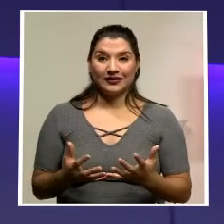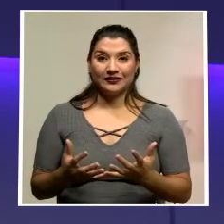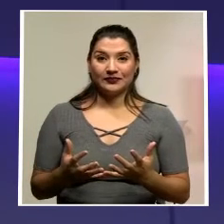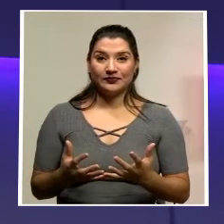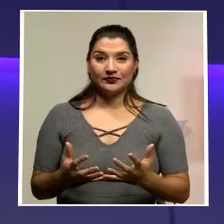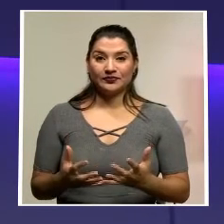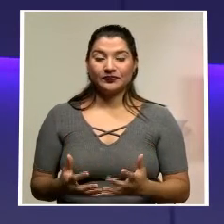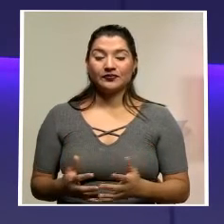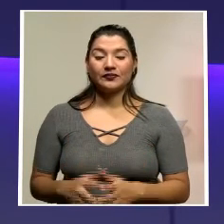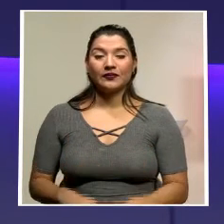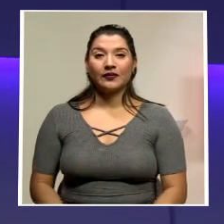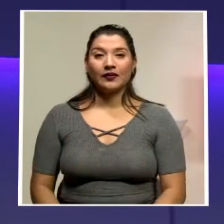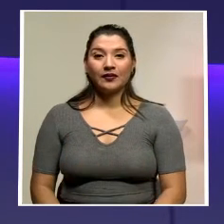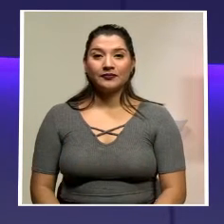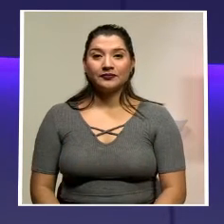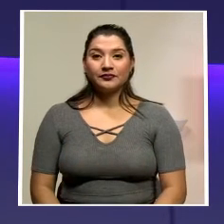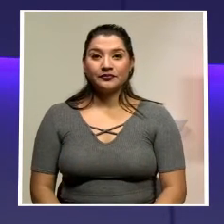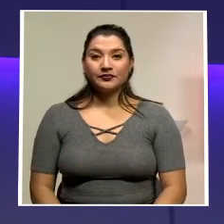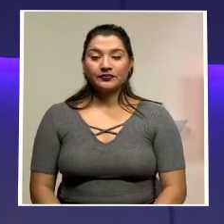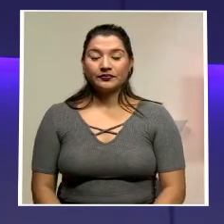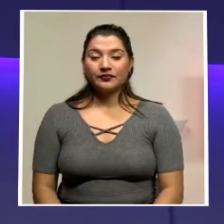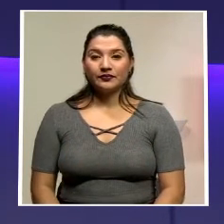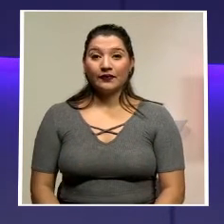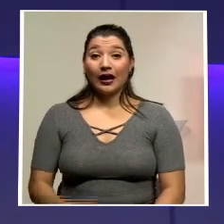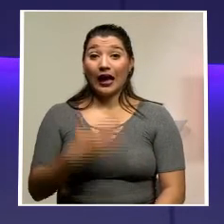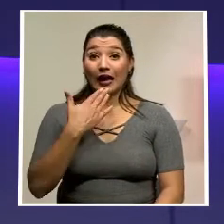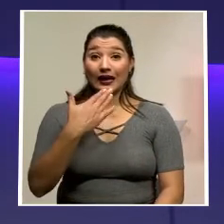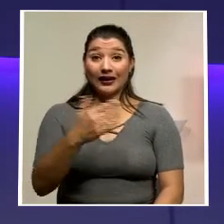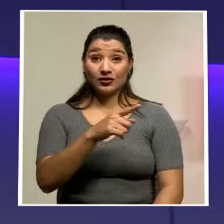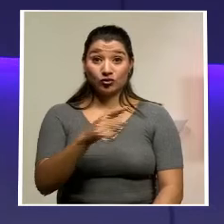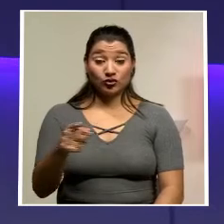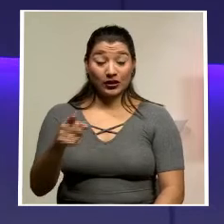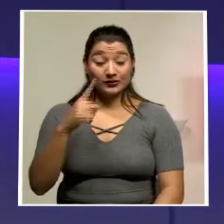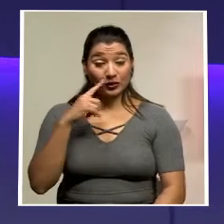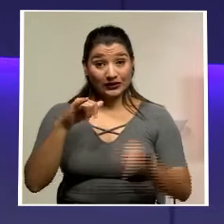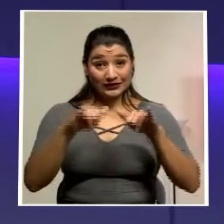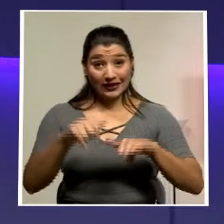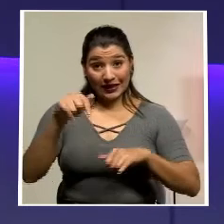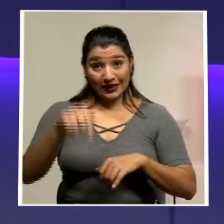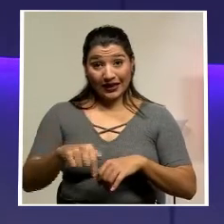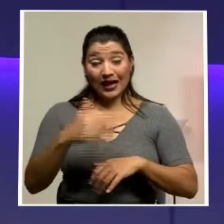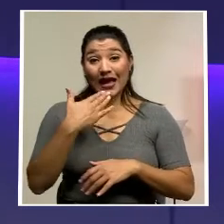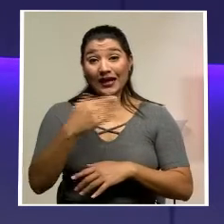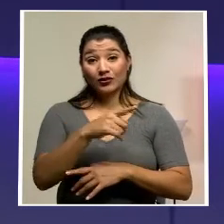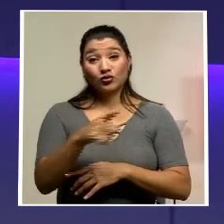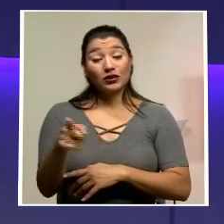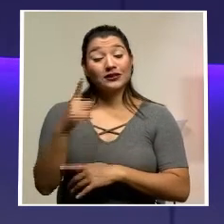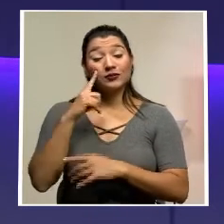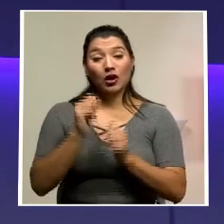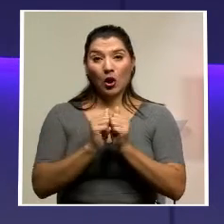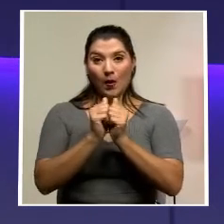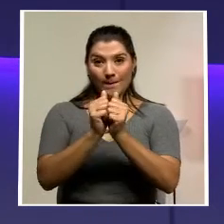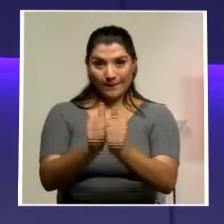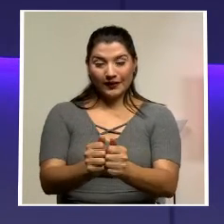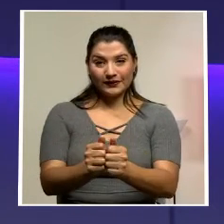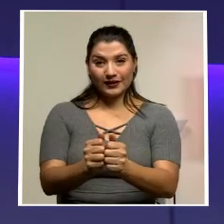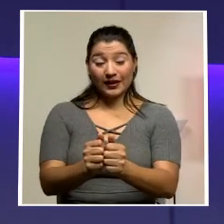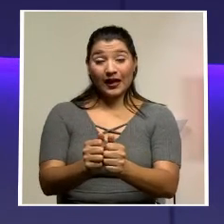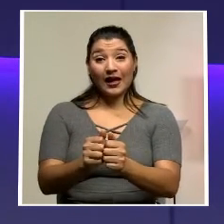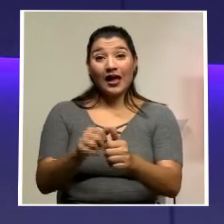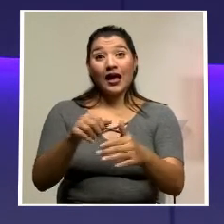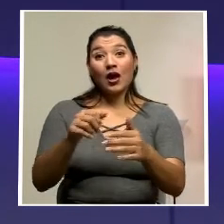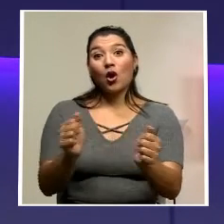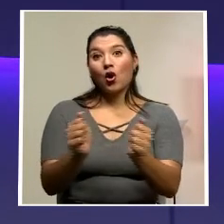llama planeta Tierra. Gracias por estar ahí. Gracias por acompañarnos en estas